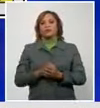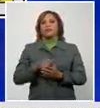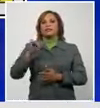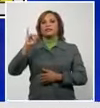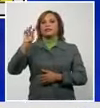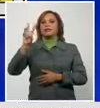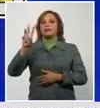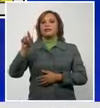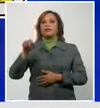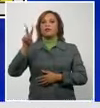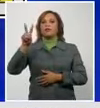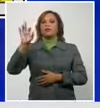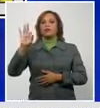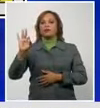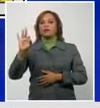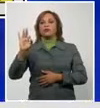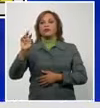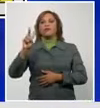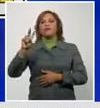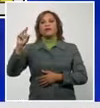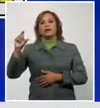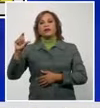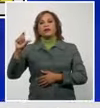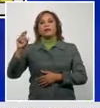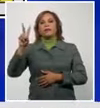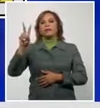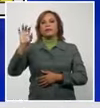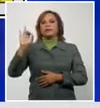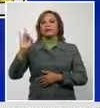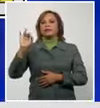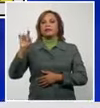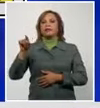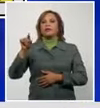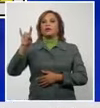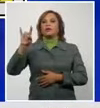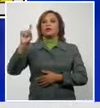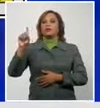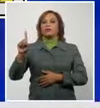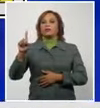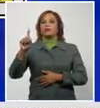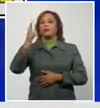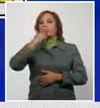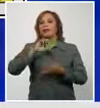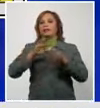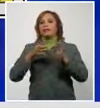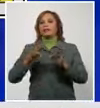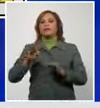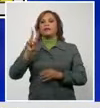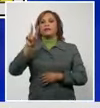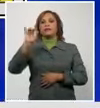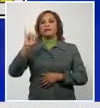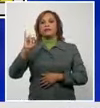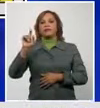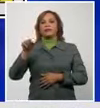33,28, Villa Clara con 27,91, Artemisa